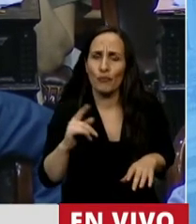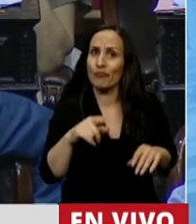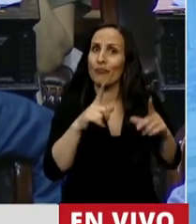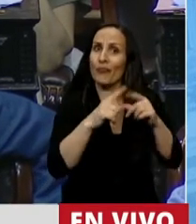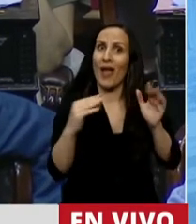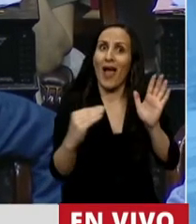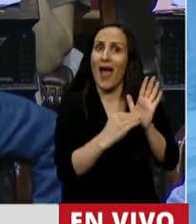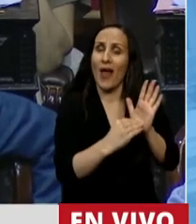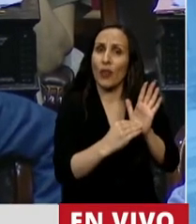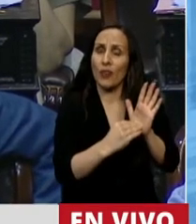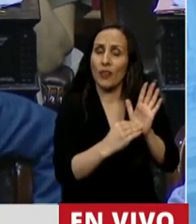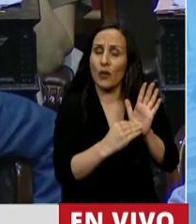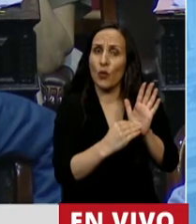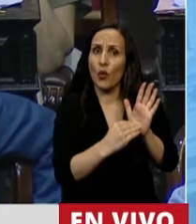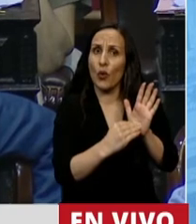artículo